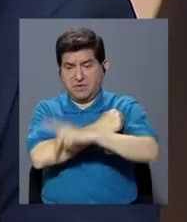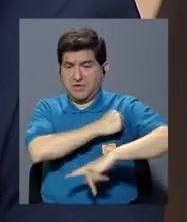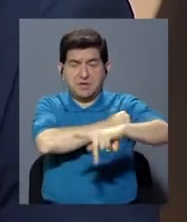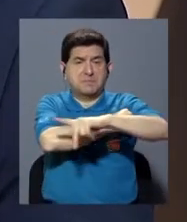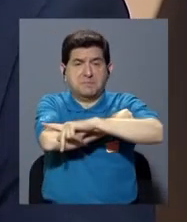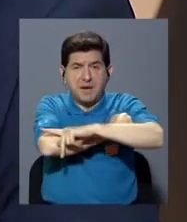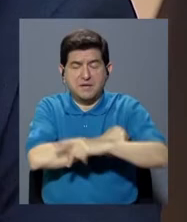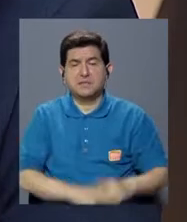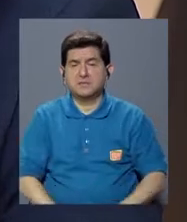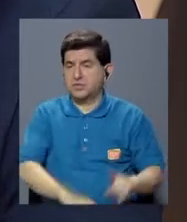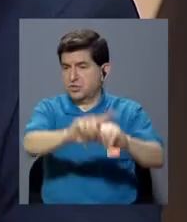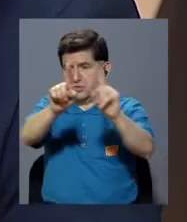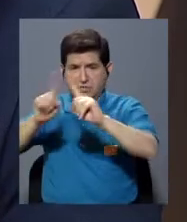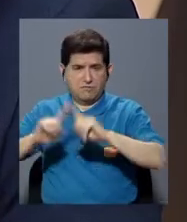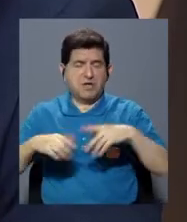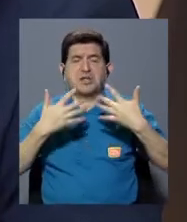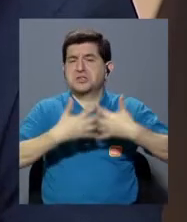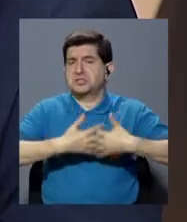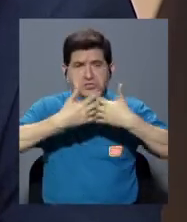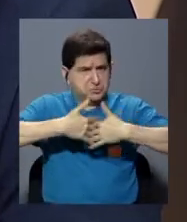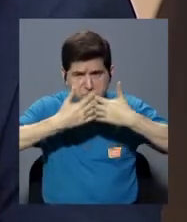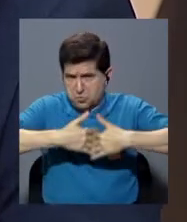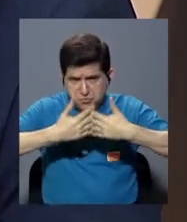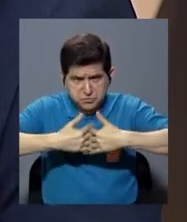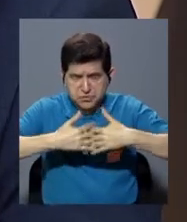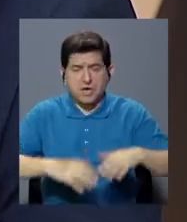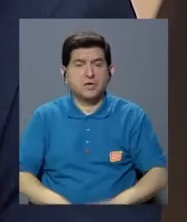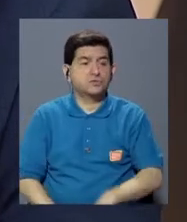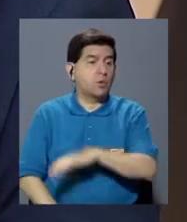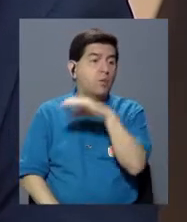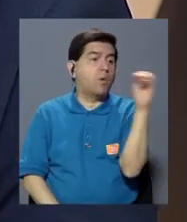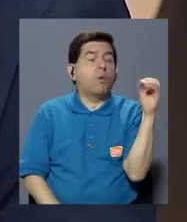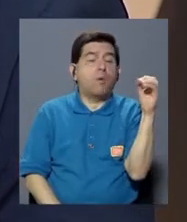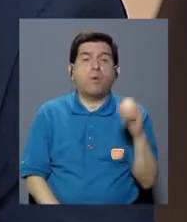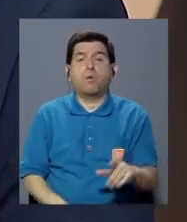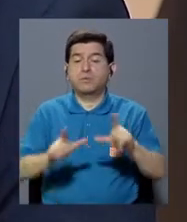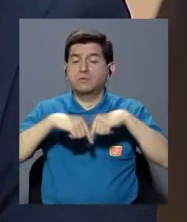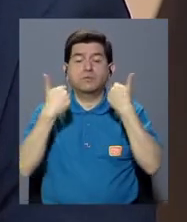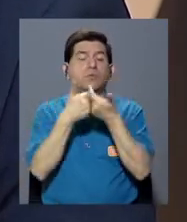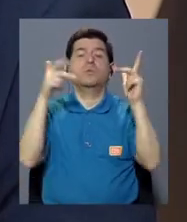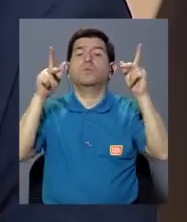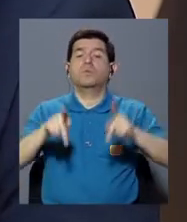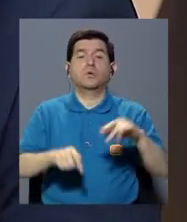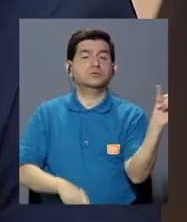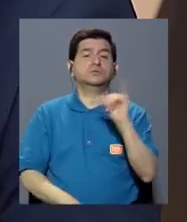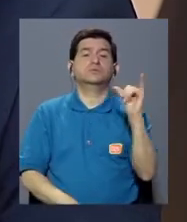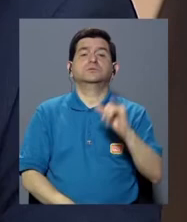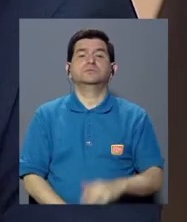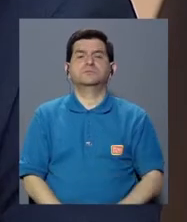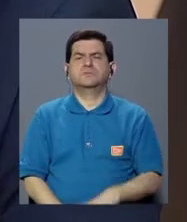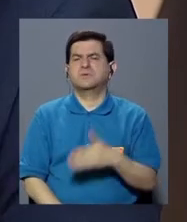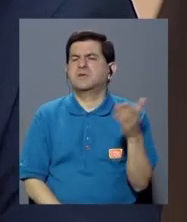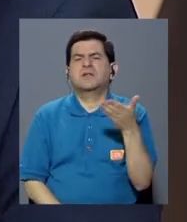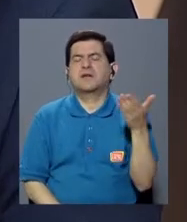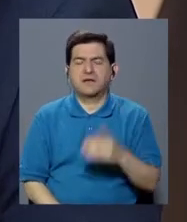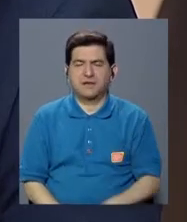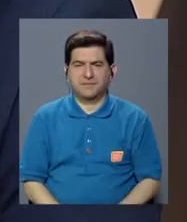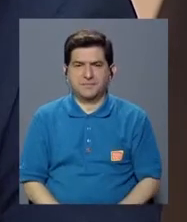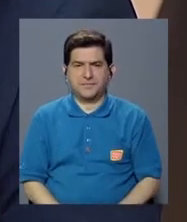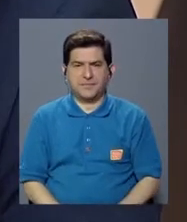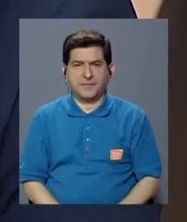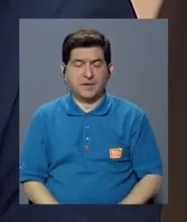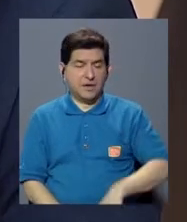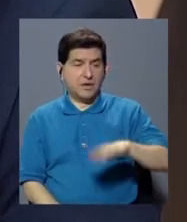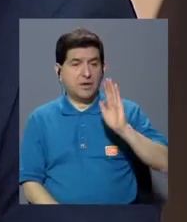países, estados, industrias, o bien colectivos también, de lograr